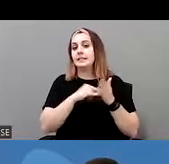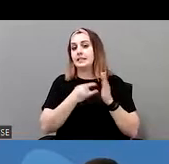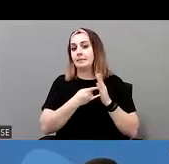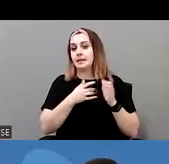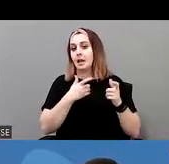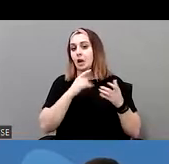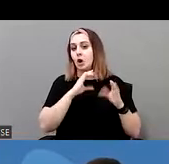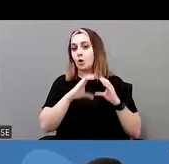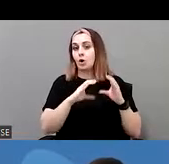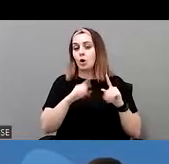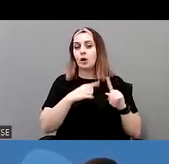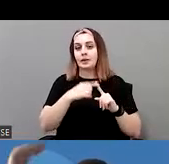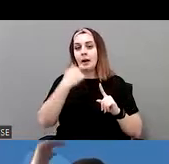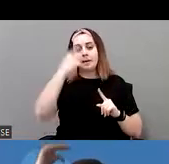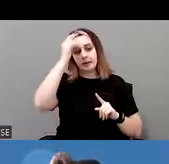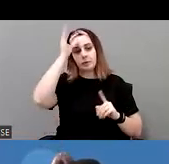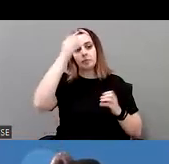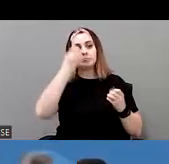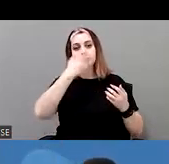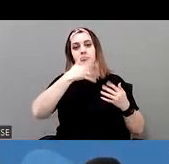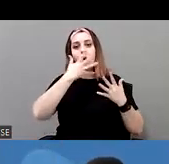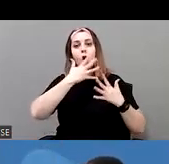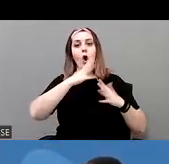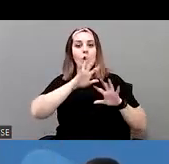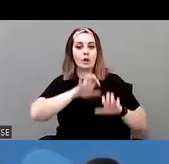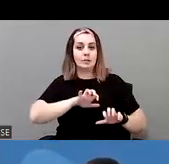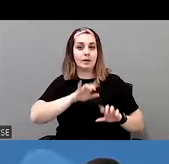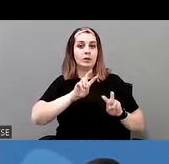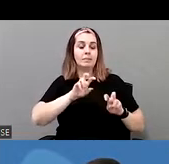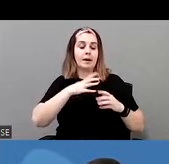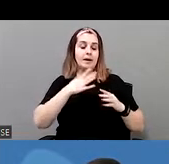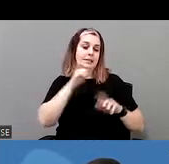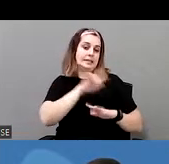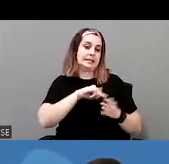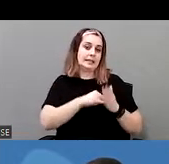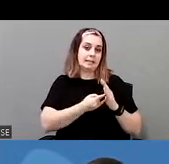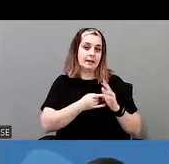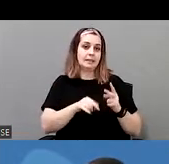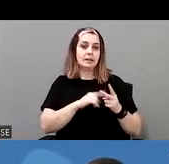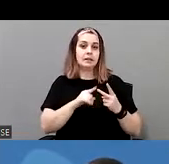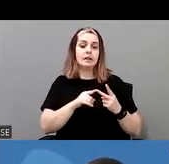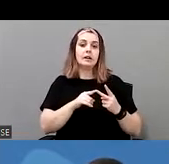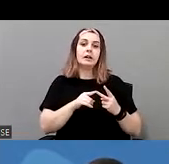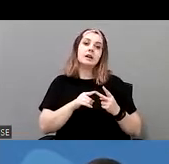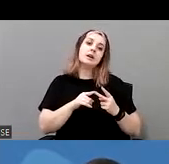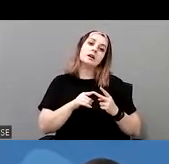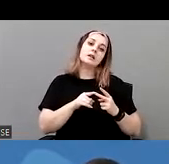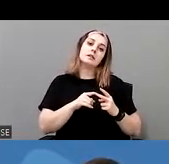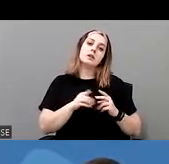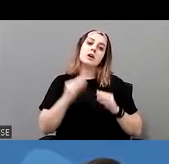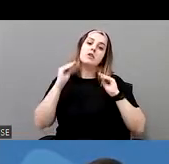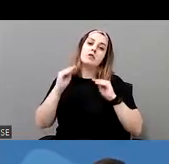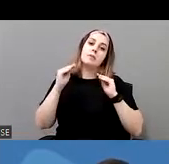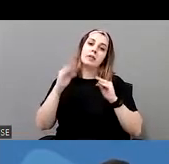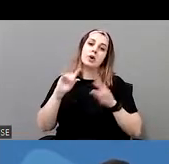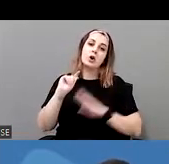para conocer el nivel de conocimiento que hay referente a estos sistemas. En otro punto, la capacitación, la formación